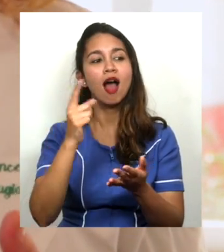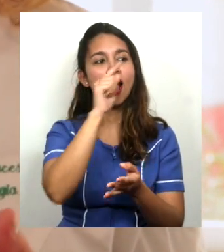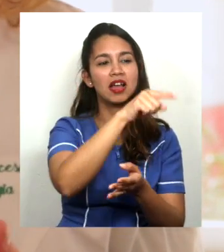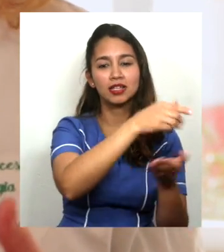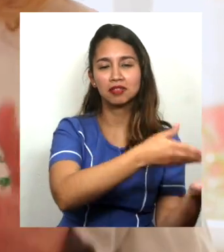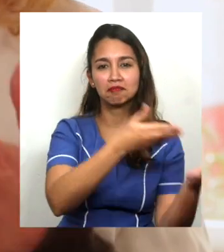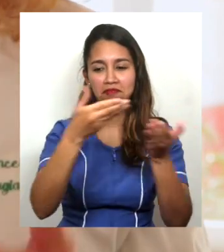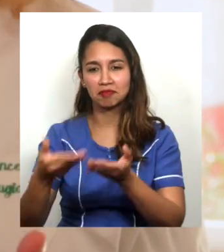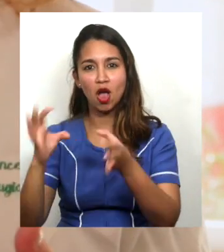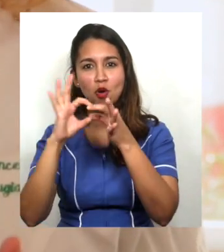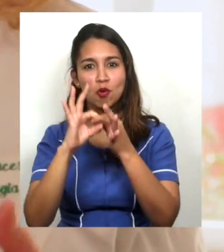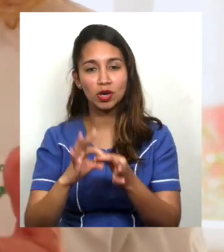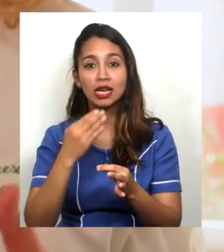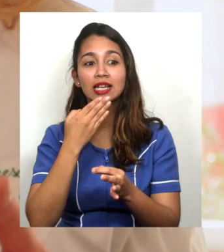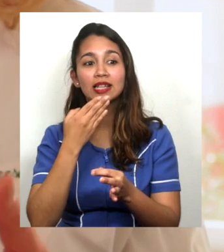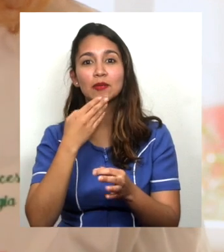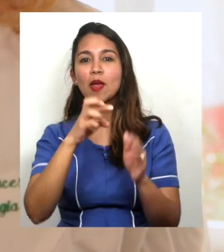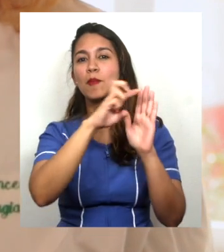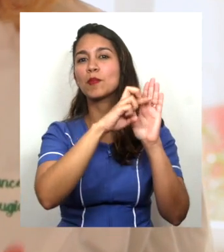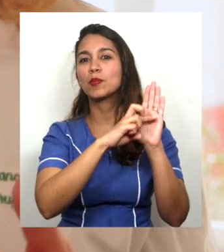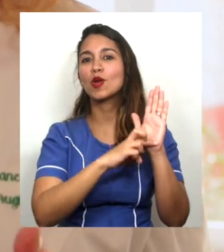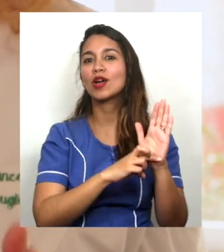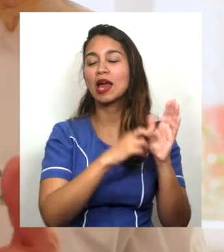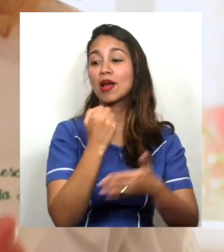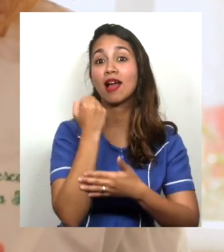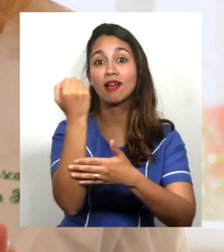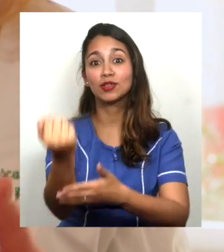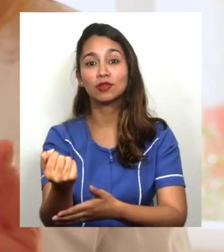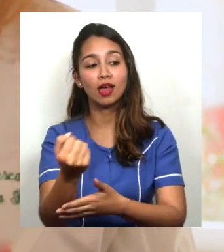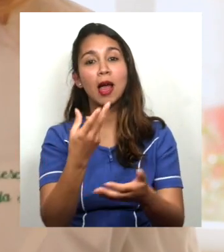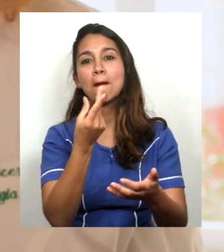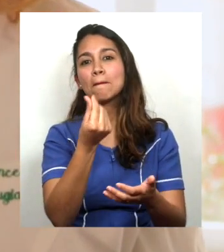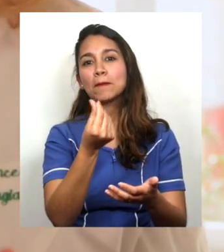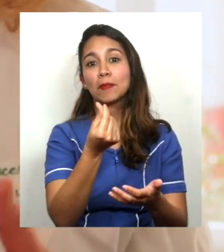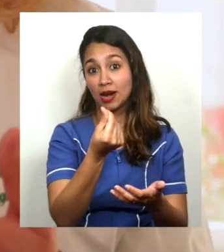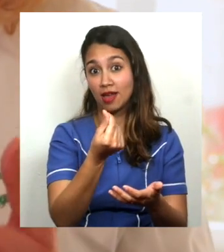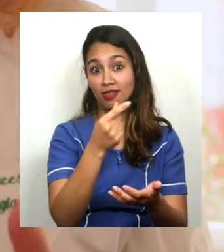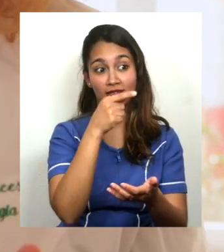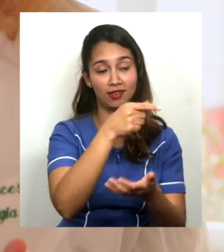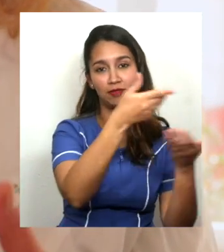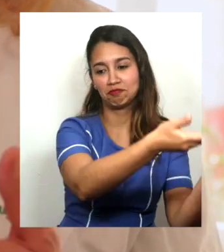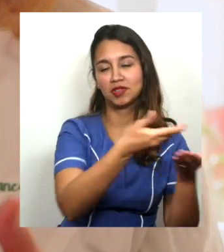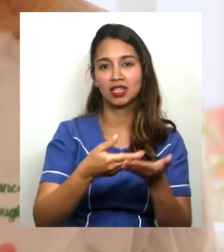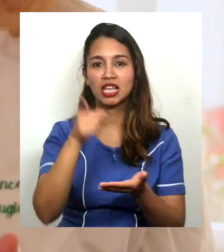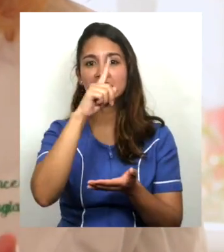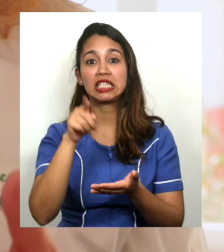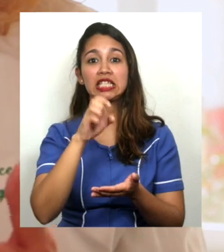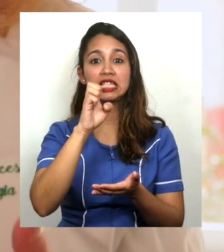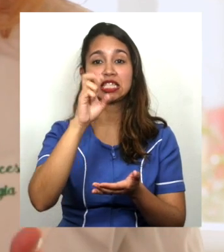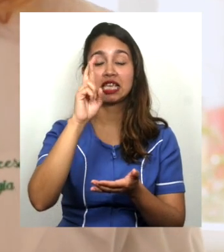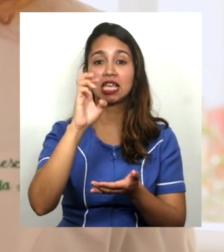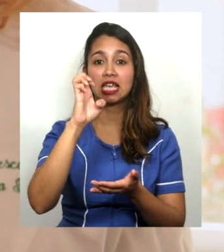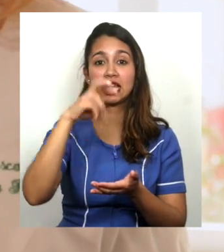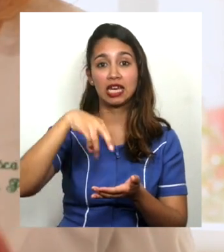nuevas técnicas y gracias a la obtención de fondos del Programa de Ayuda a Buenas Prácticas, implementado por la Seremi y